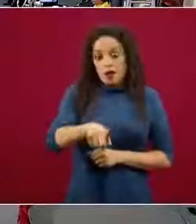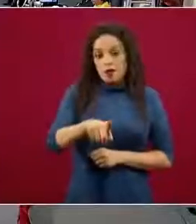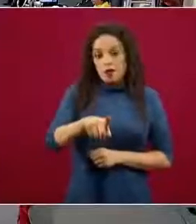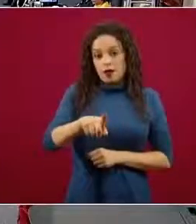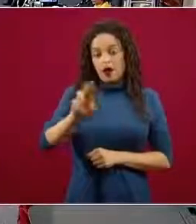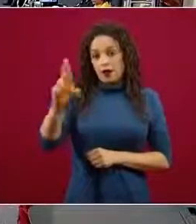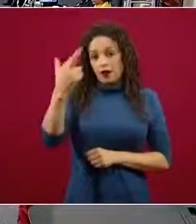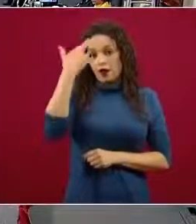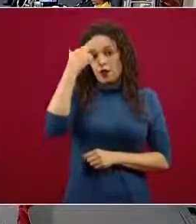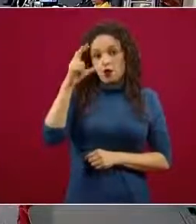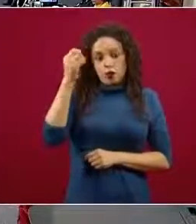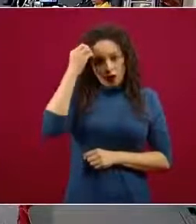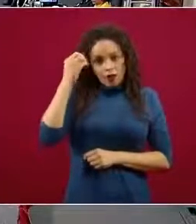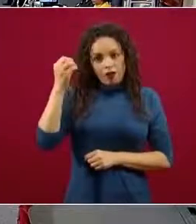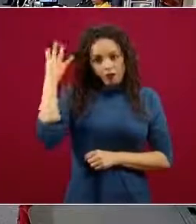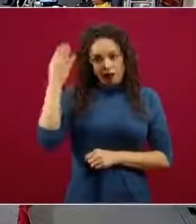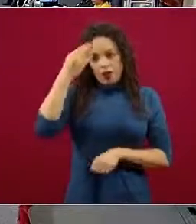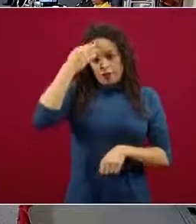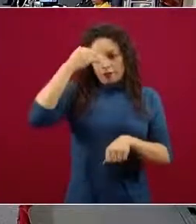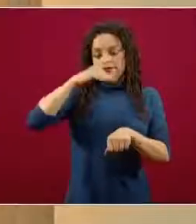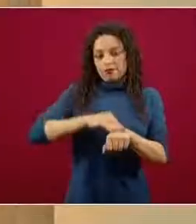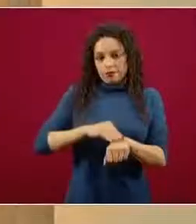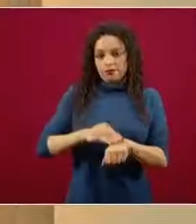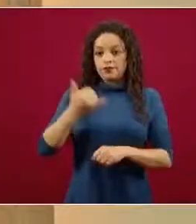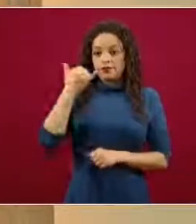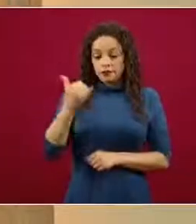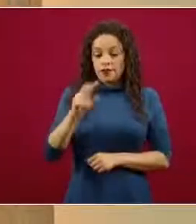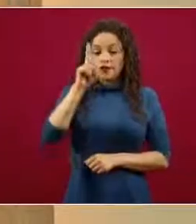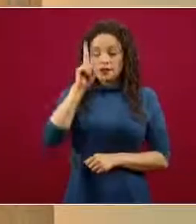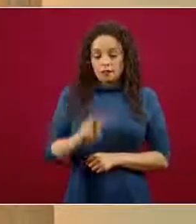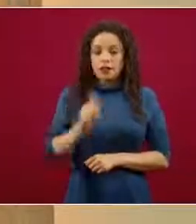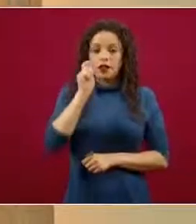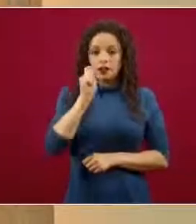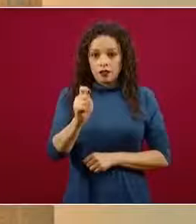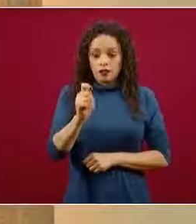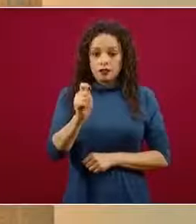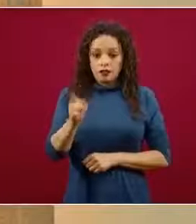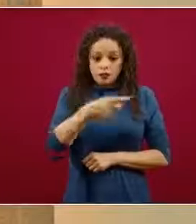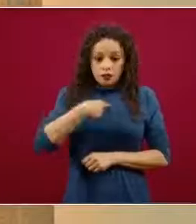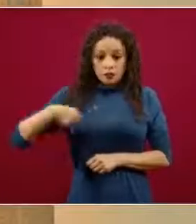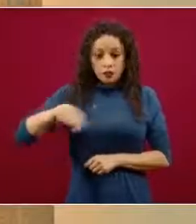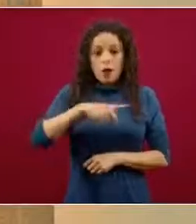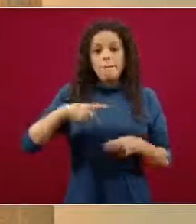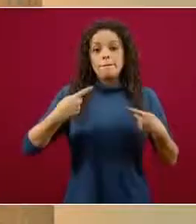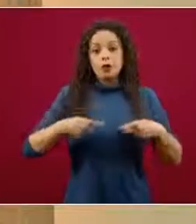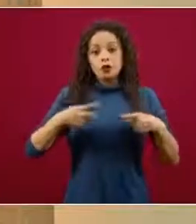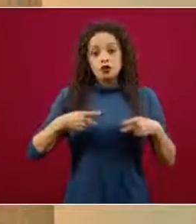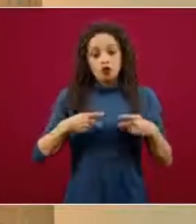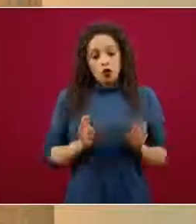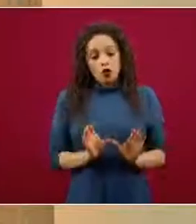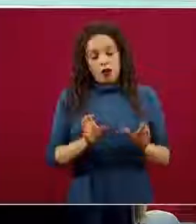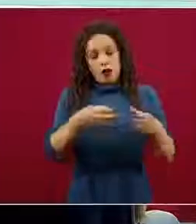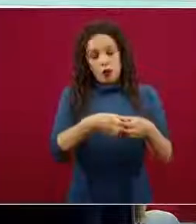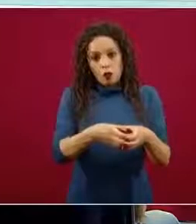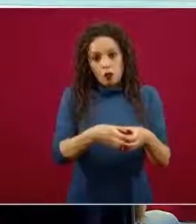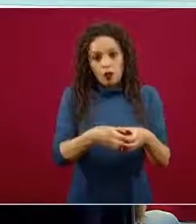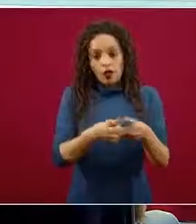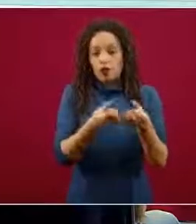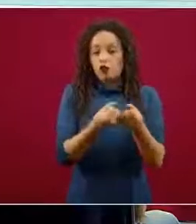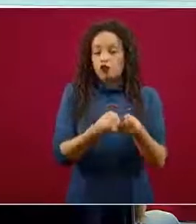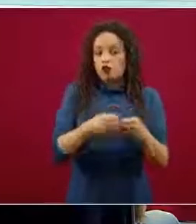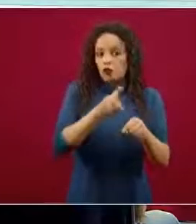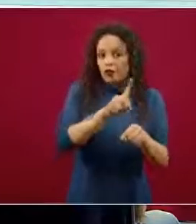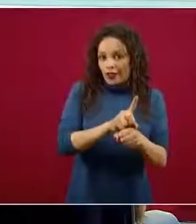todo que la nueva normalidad también nos corresponde a nosotros como personas, como sociedad, como miembros de una